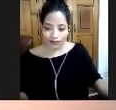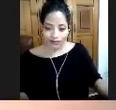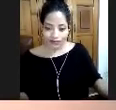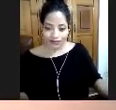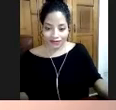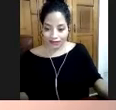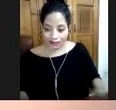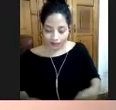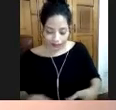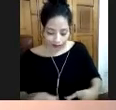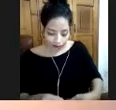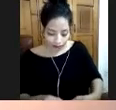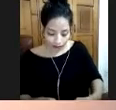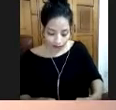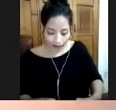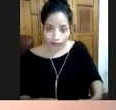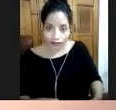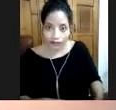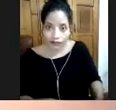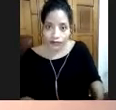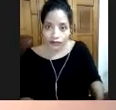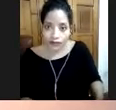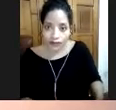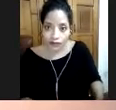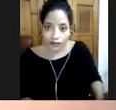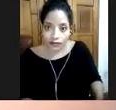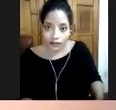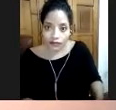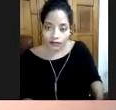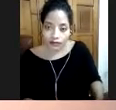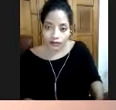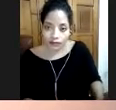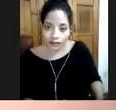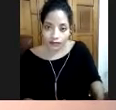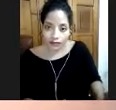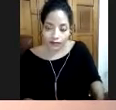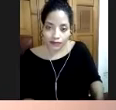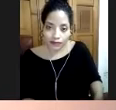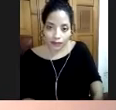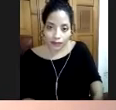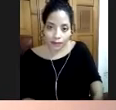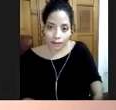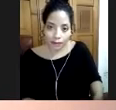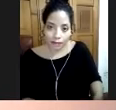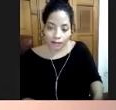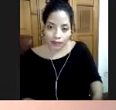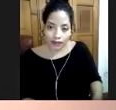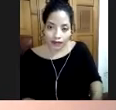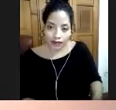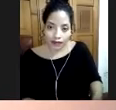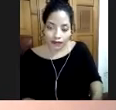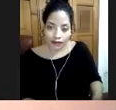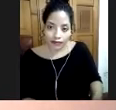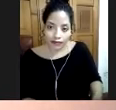Muy bien, a veces no nos damos cuenta que estamos brindando información al entrar a estas plataformas.